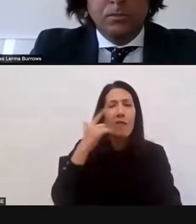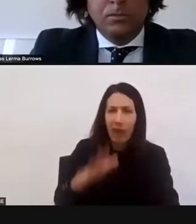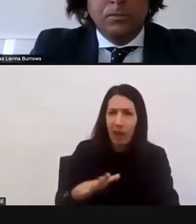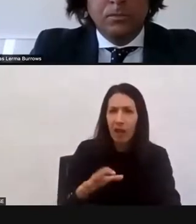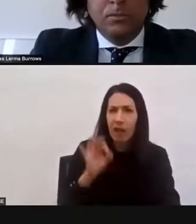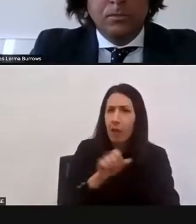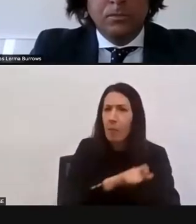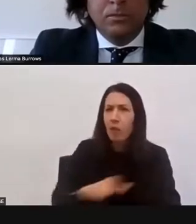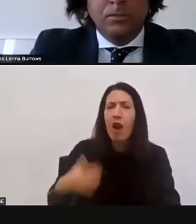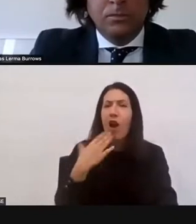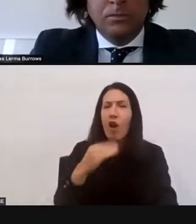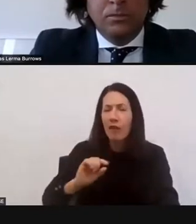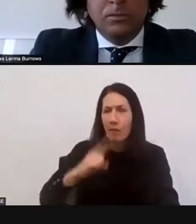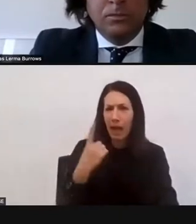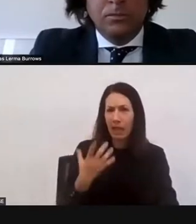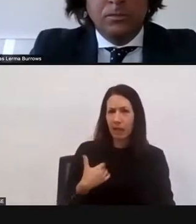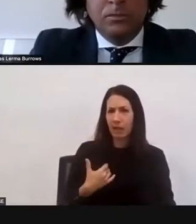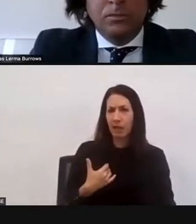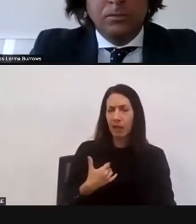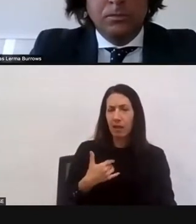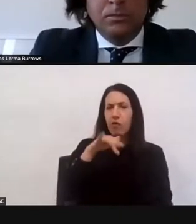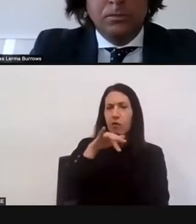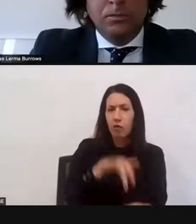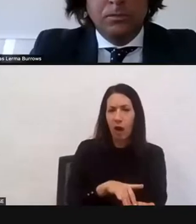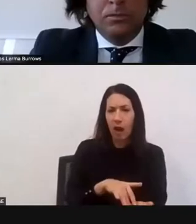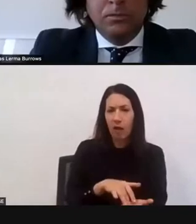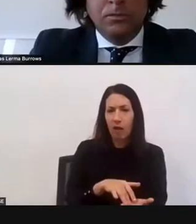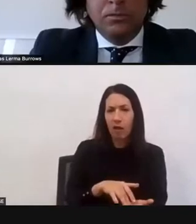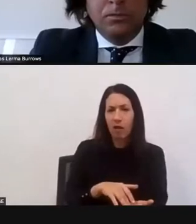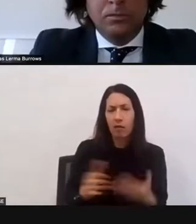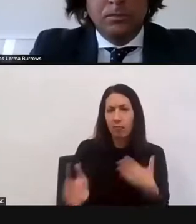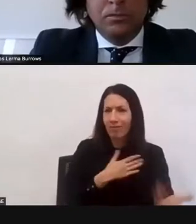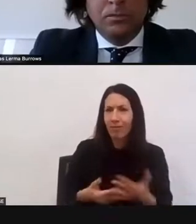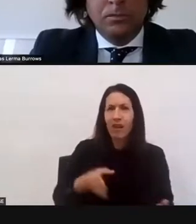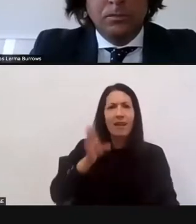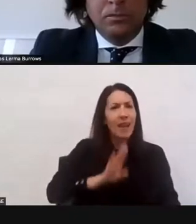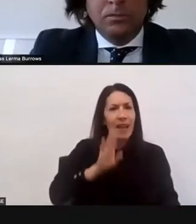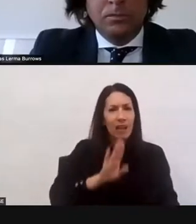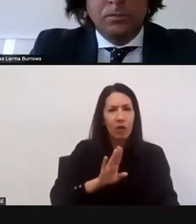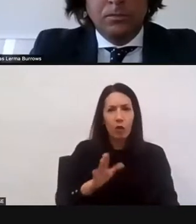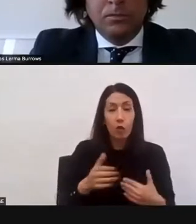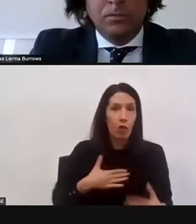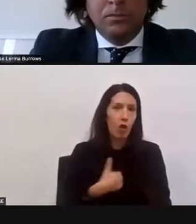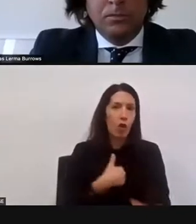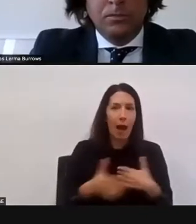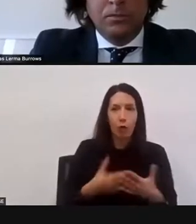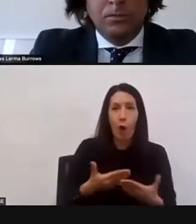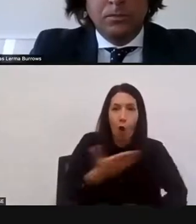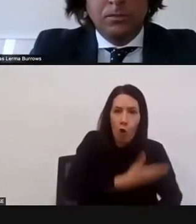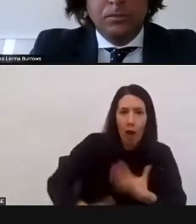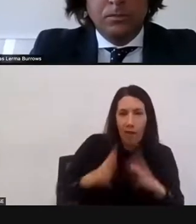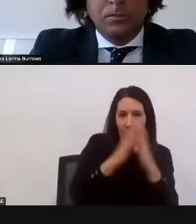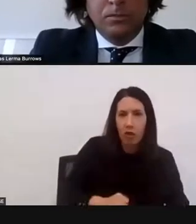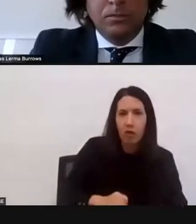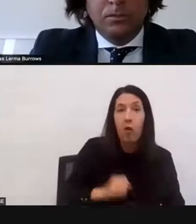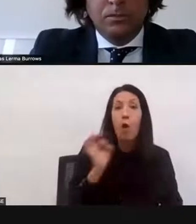más jóvenes los que incurren en este tipo de delitos como autores o como coautores o en algunos casos